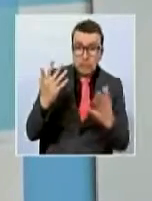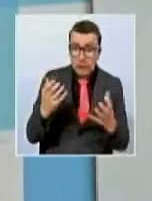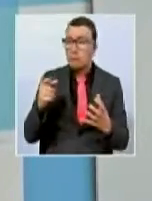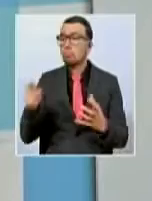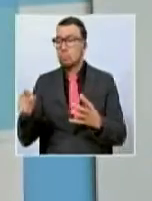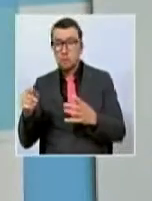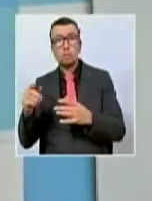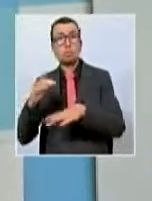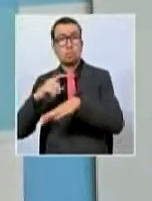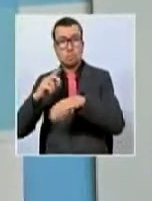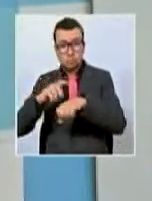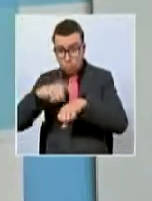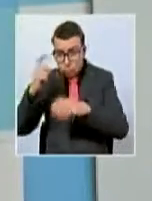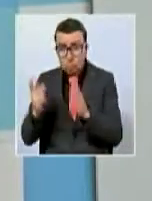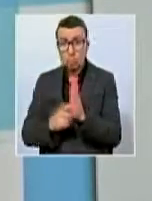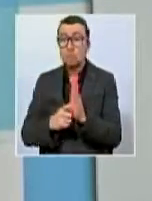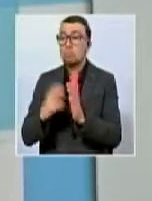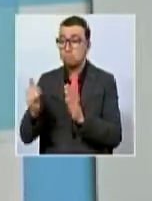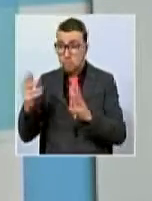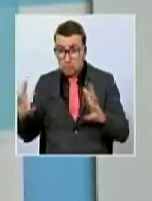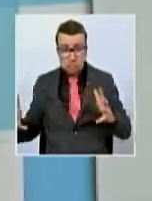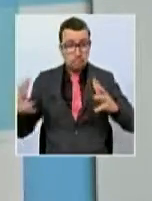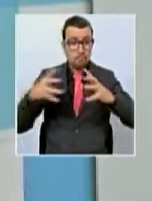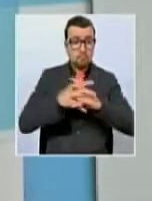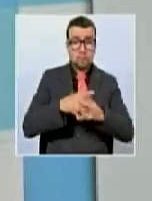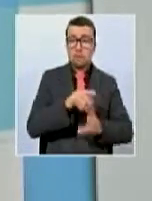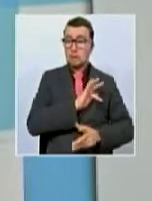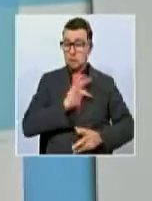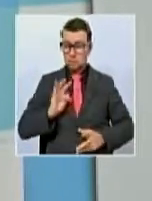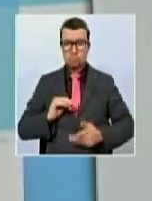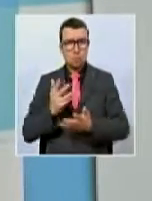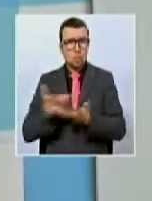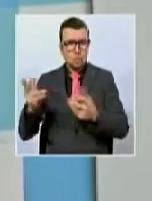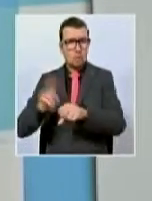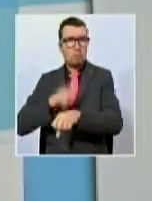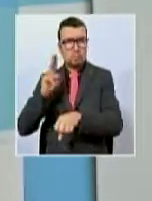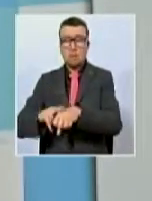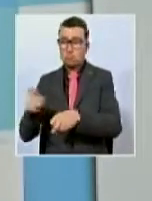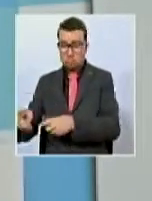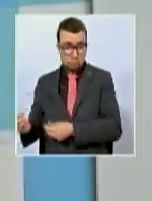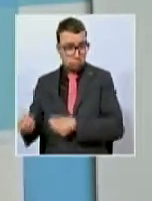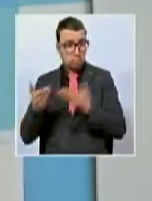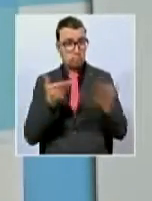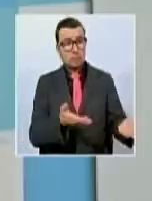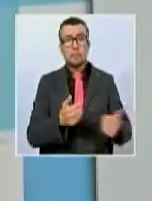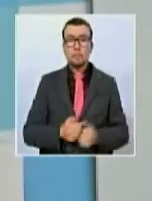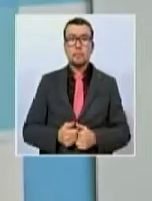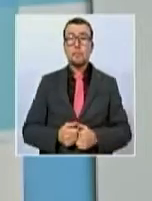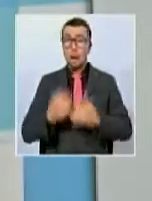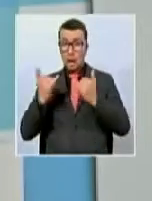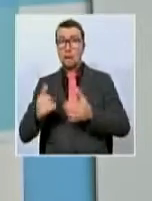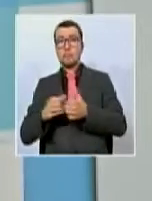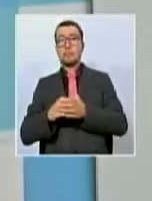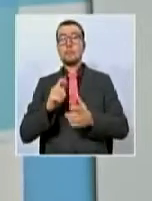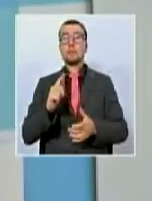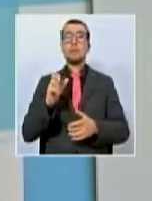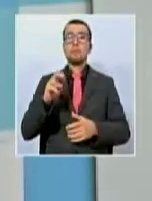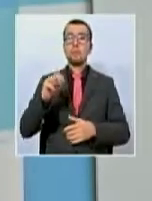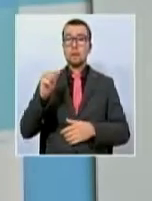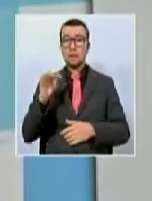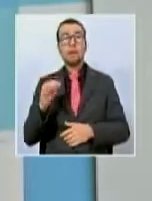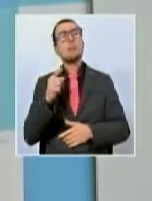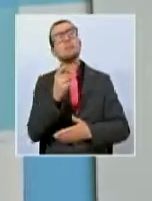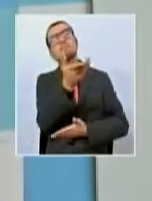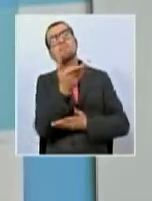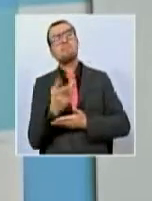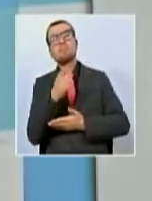alternativa y complementaria. En estos momentos FENAD está haciéndole una solicitud formal al ministro de Salud, al doctor Alejandro Gaviria, quien ha trabajado